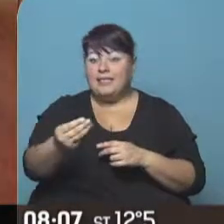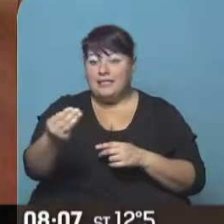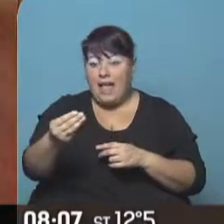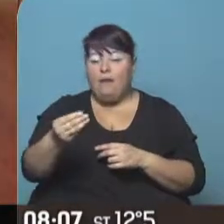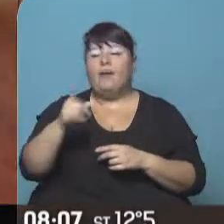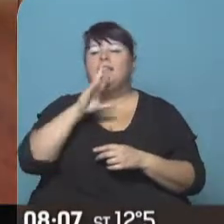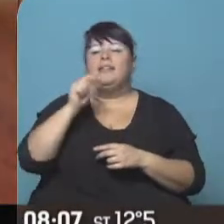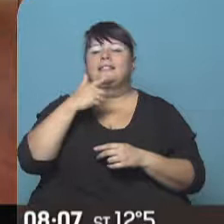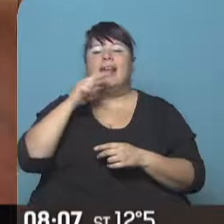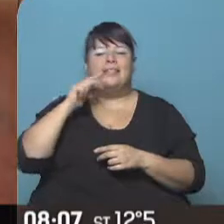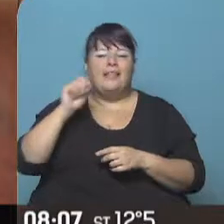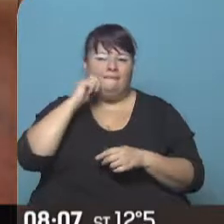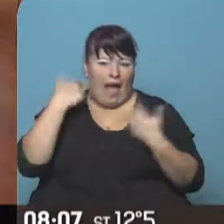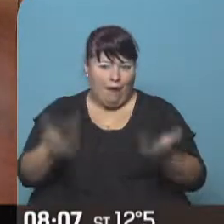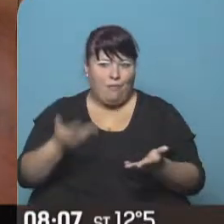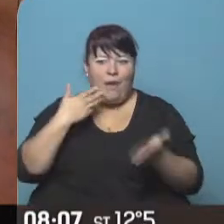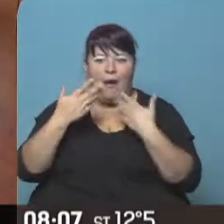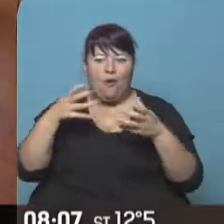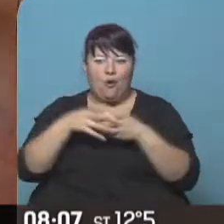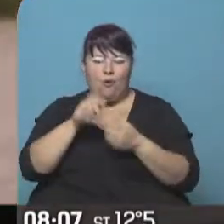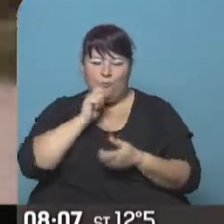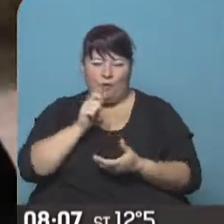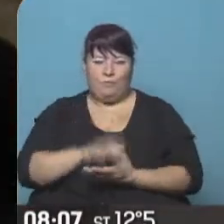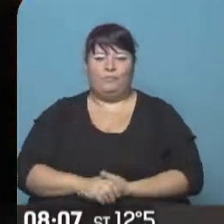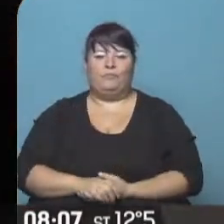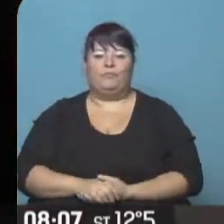sábado en La Trastienda, gran motivo para poder hablar con la banda.